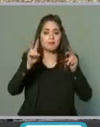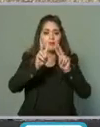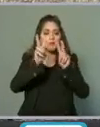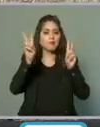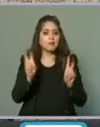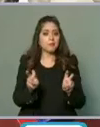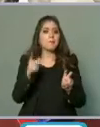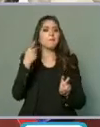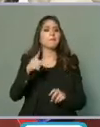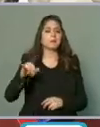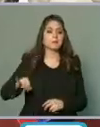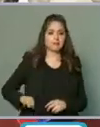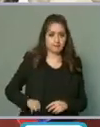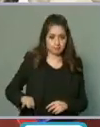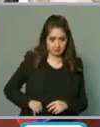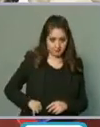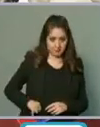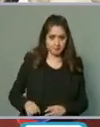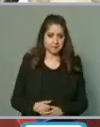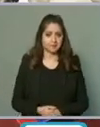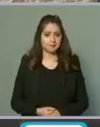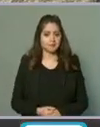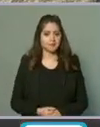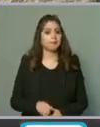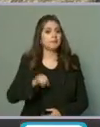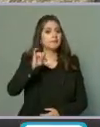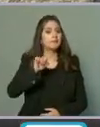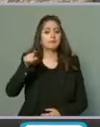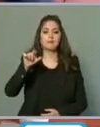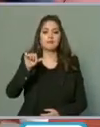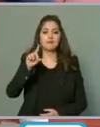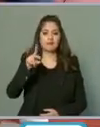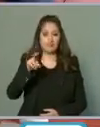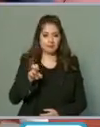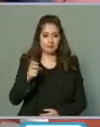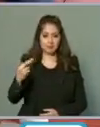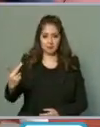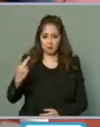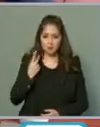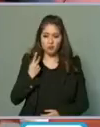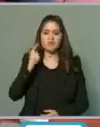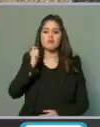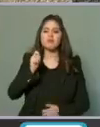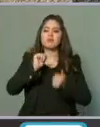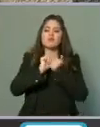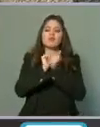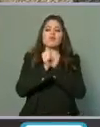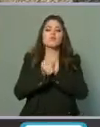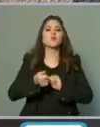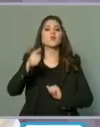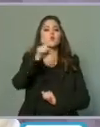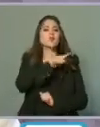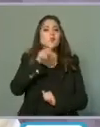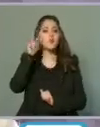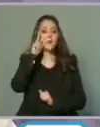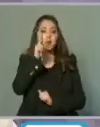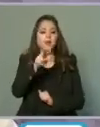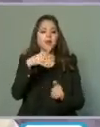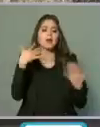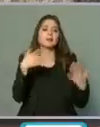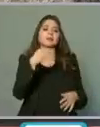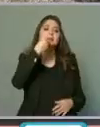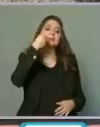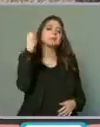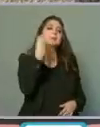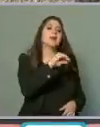pareció muy bueno, lo platicábamos fuera del aire, Andrés y yo, de verdad, vienes de esto, vienes emocionado de ver qué rico el postre y